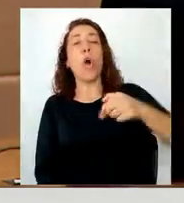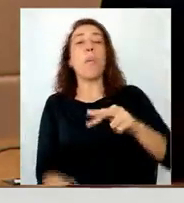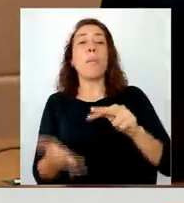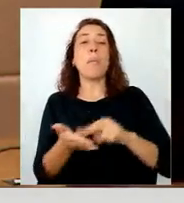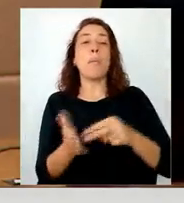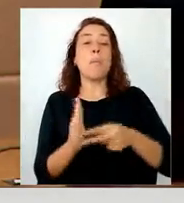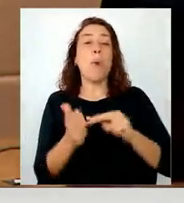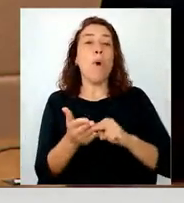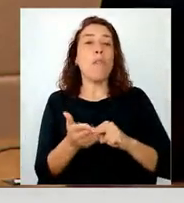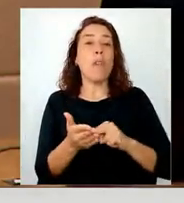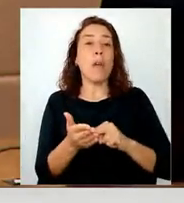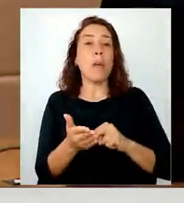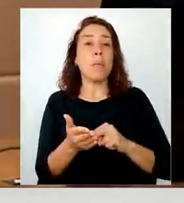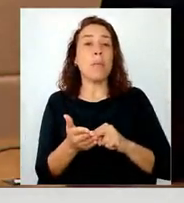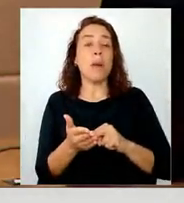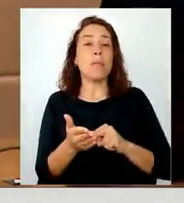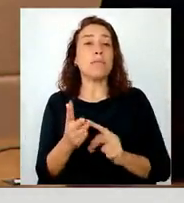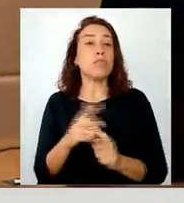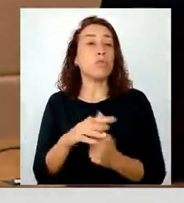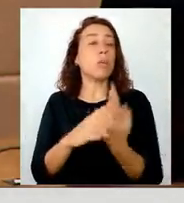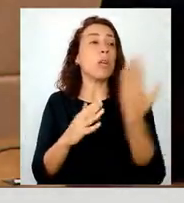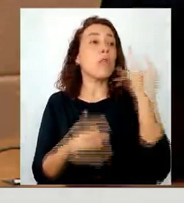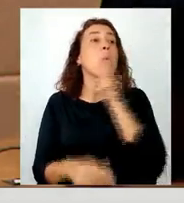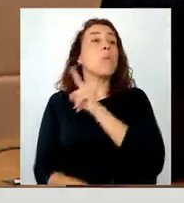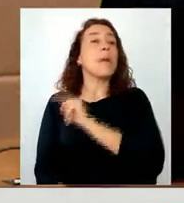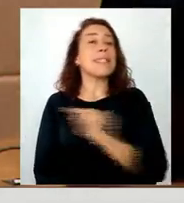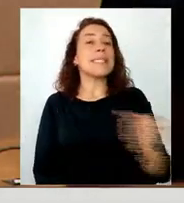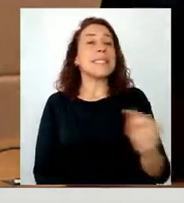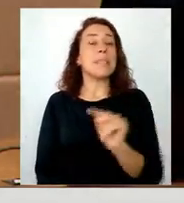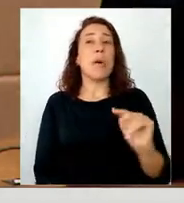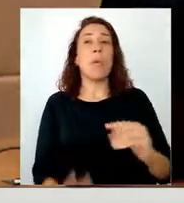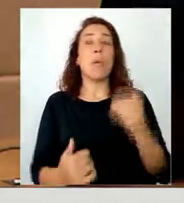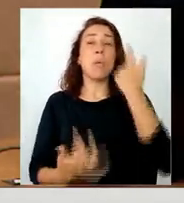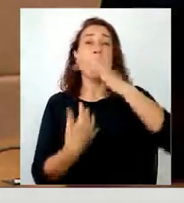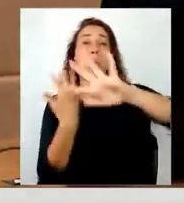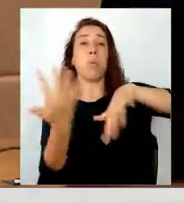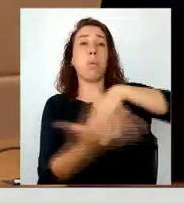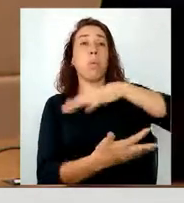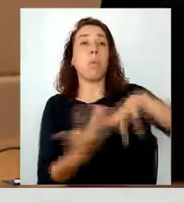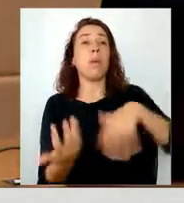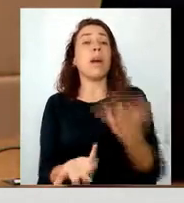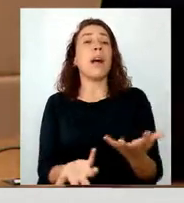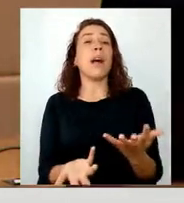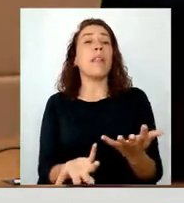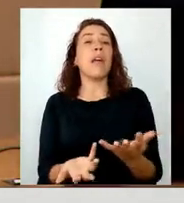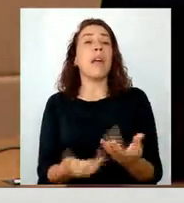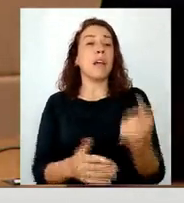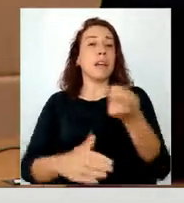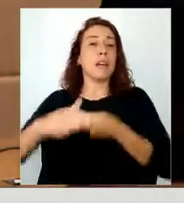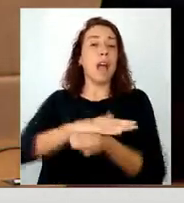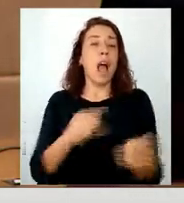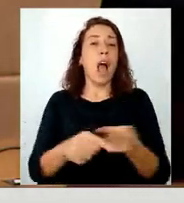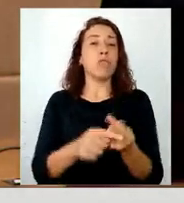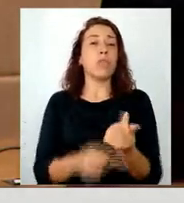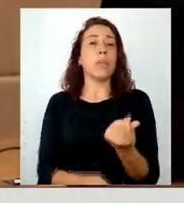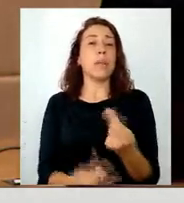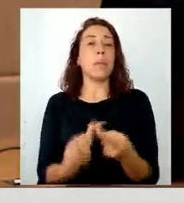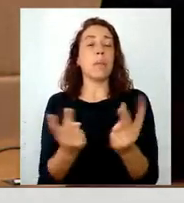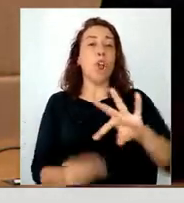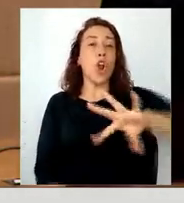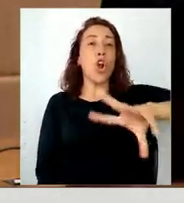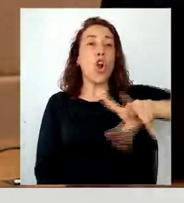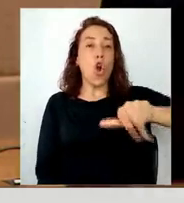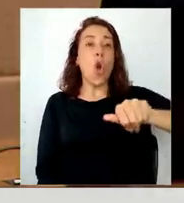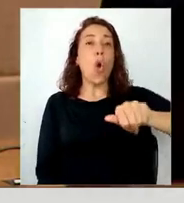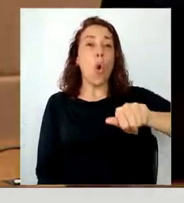en las últimas semanas por los escándalos de corrupción por el abuso de plantas públicas por el verdadero robo el verdadero